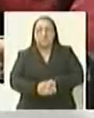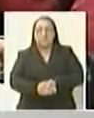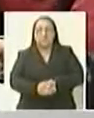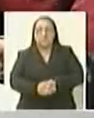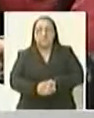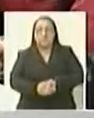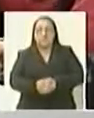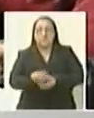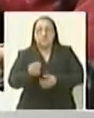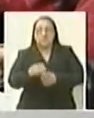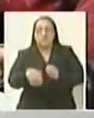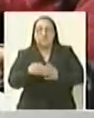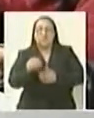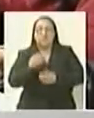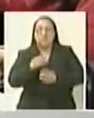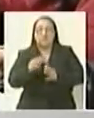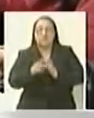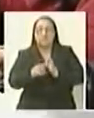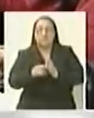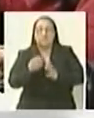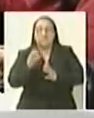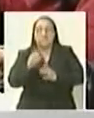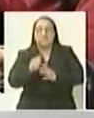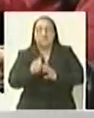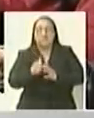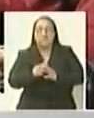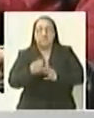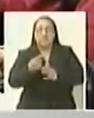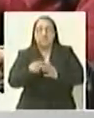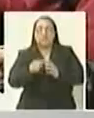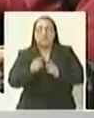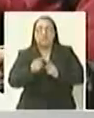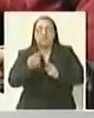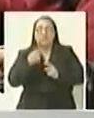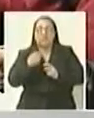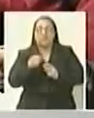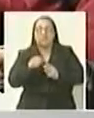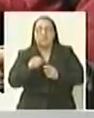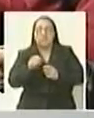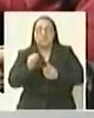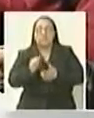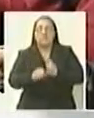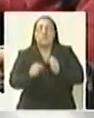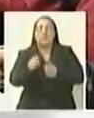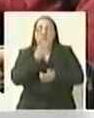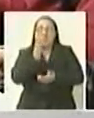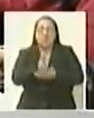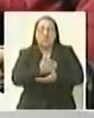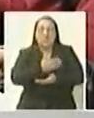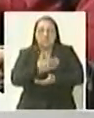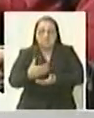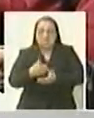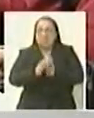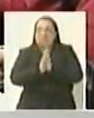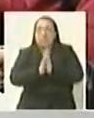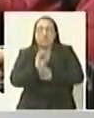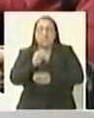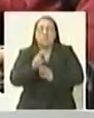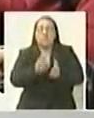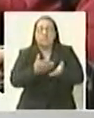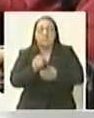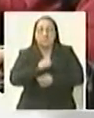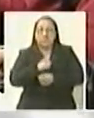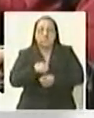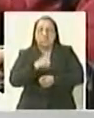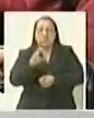así como una lista de los temas emblemáticos que creo que están también en la agenda sería conveniente presidente reiterar eh la invitación